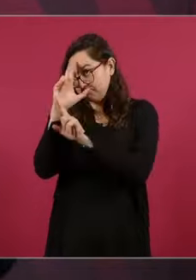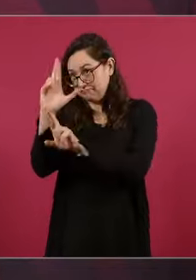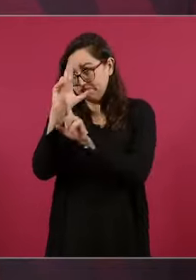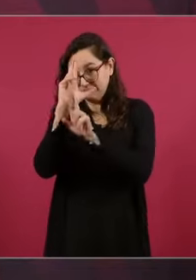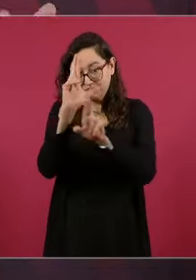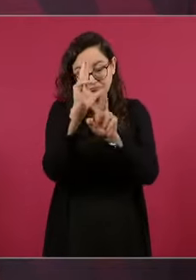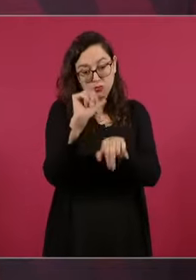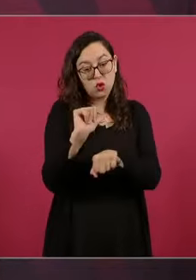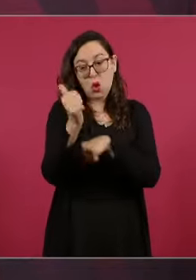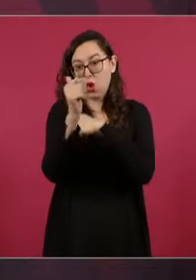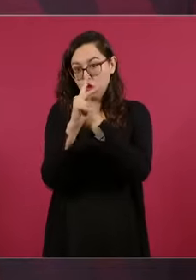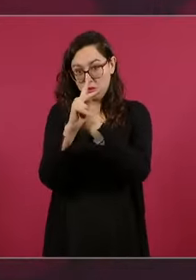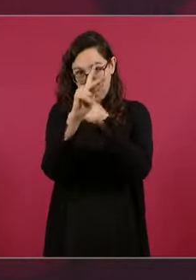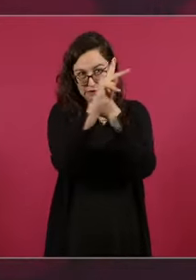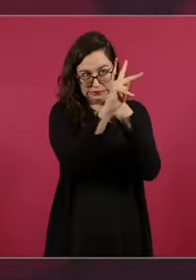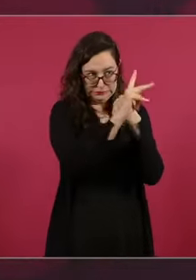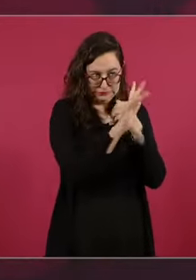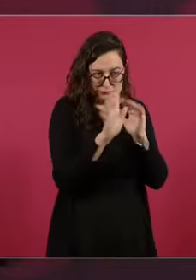no hay en América